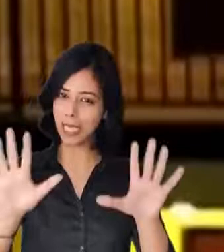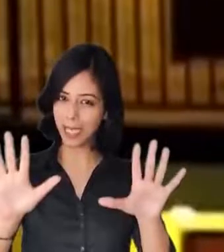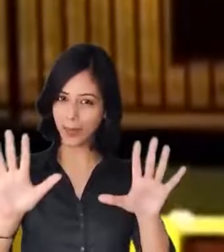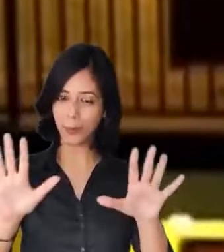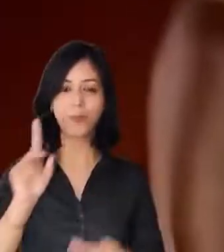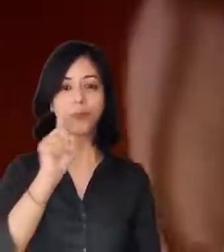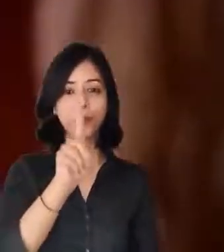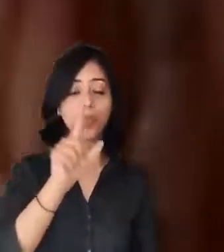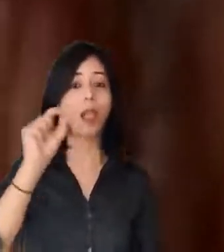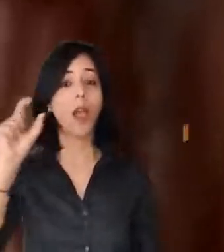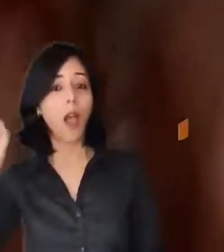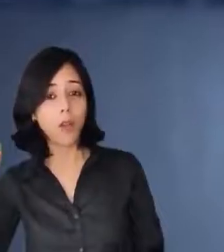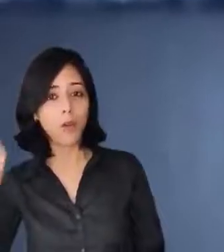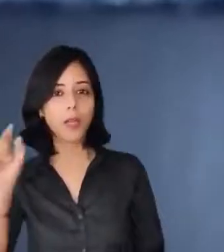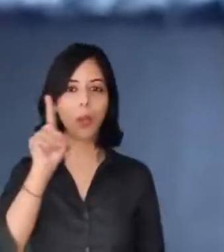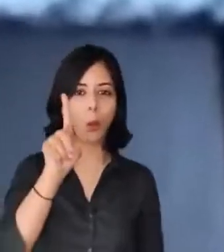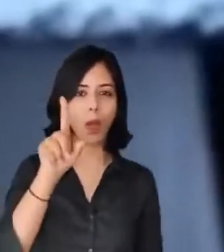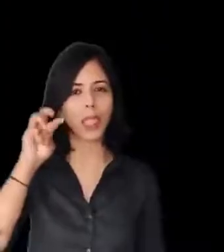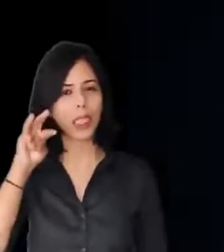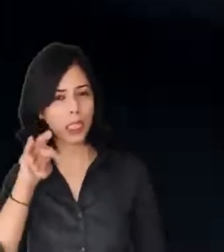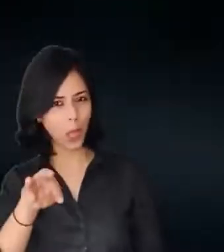sábana, llevado ahí y arrojado al agua.